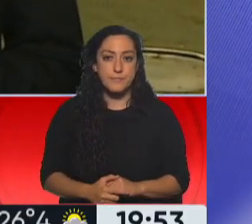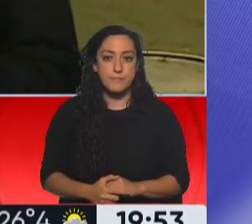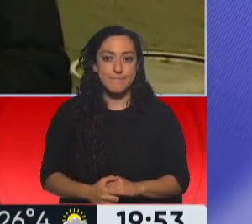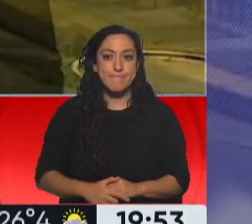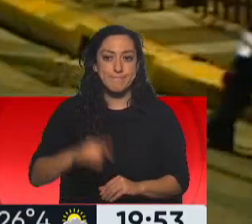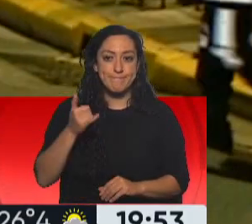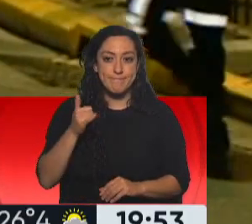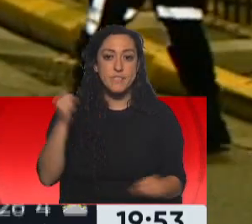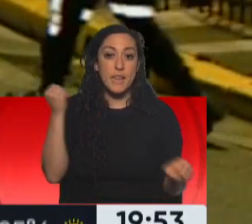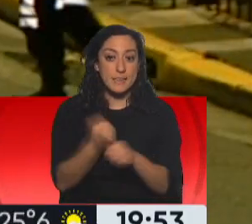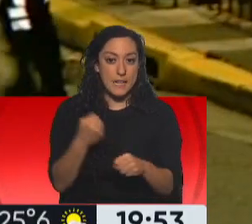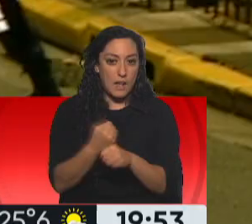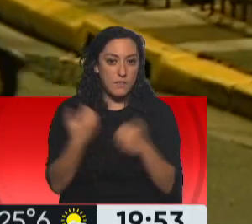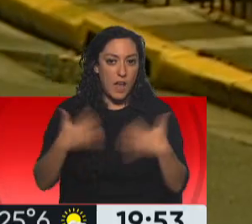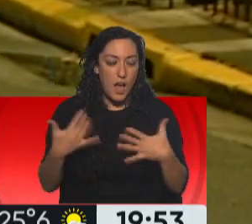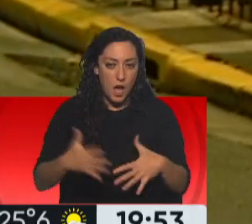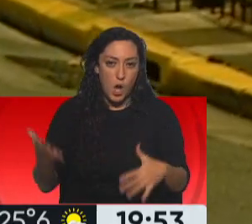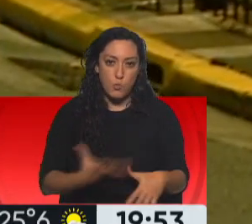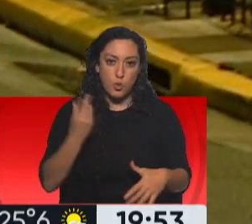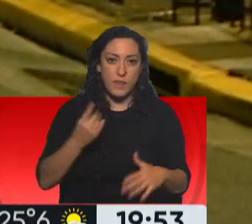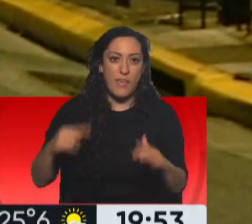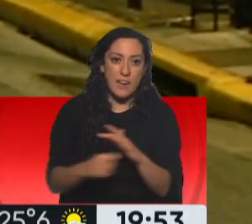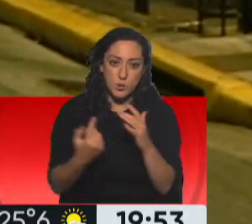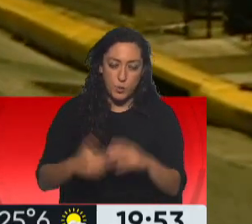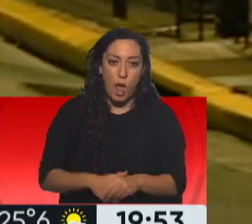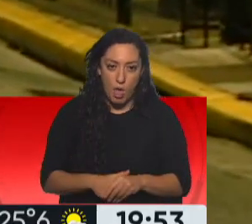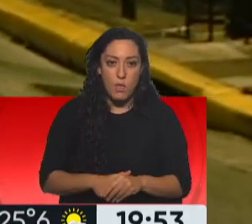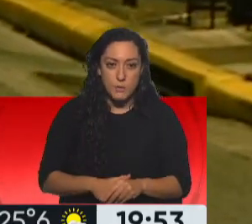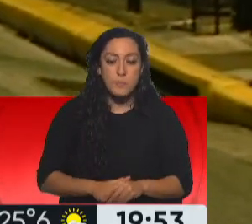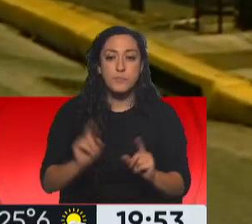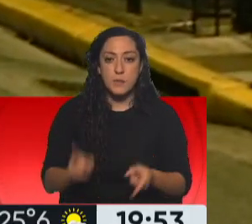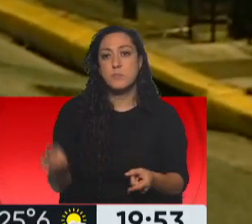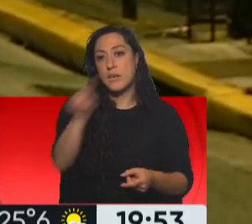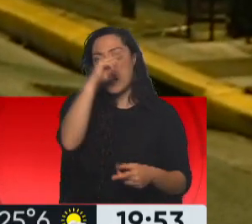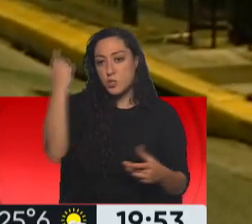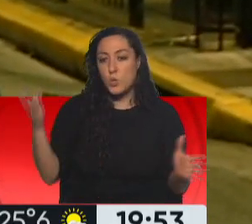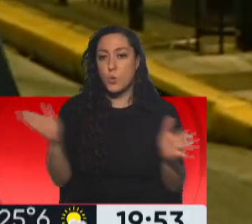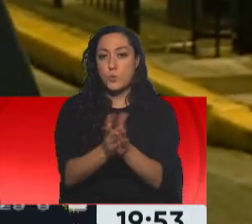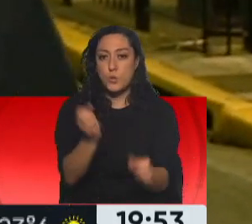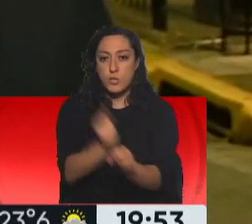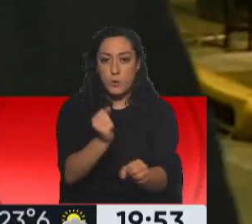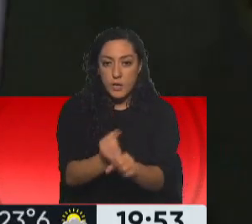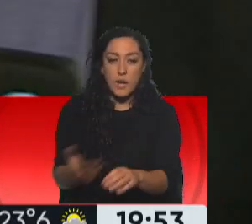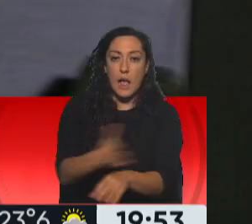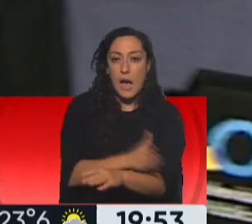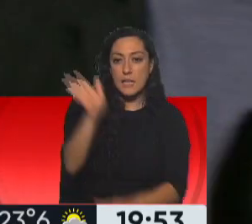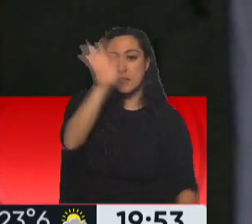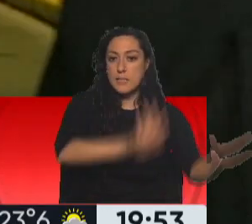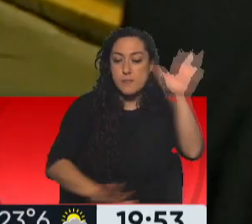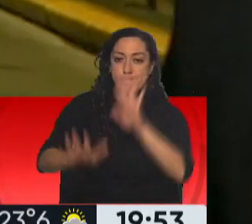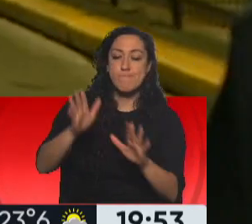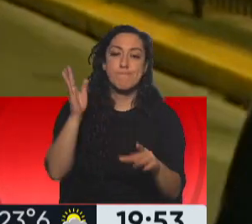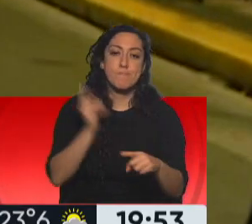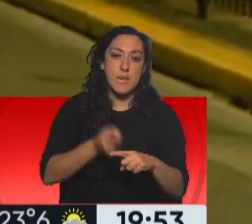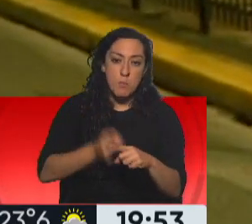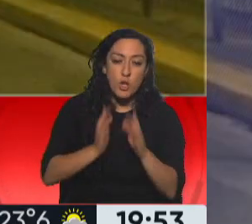Es enorme el trabajo que están realizando las autoridades de la ciudad de Buenos Aires y de la Nación, respecto a lo que son los preparativos para la ceremonia,